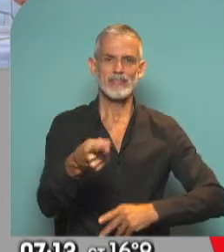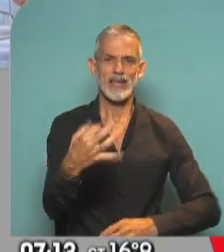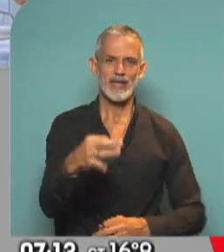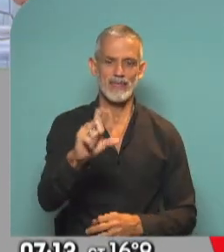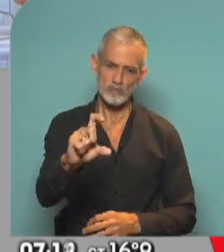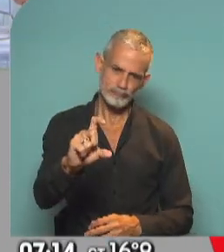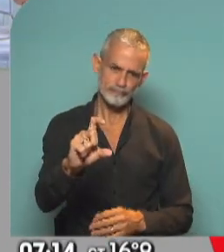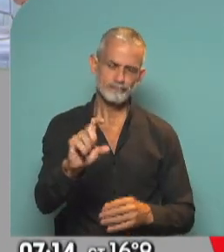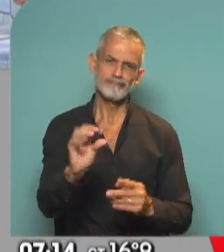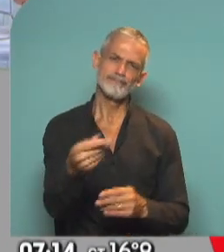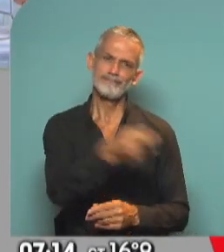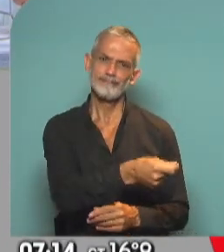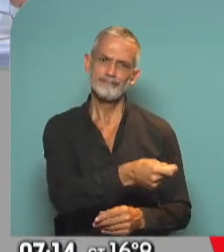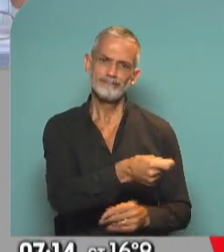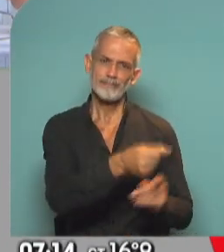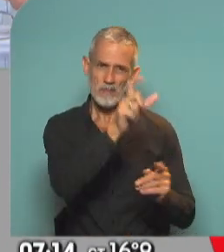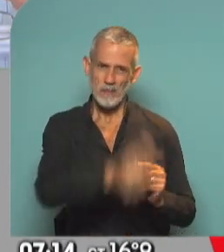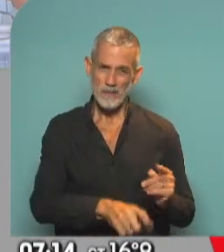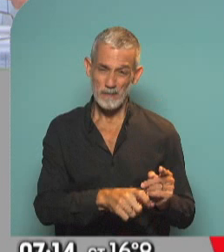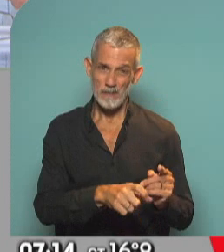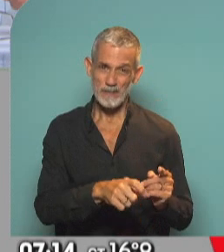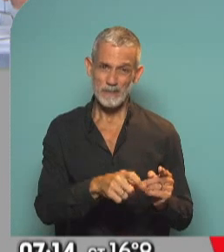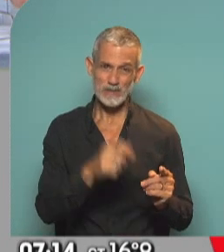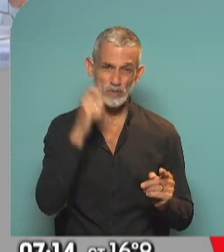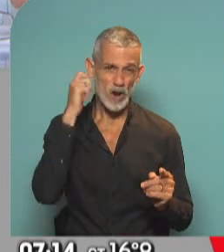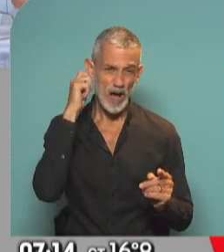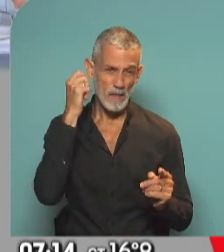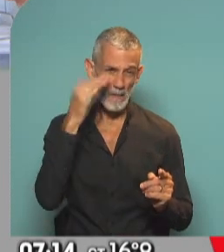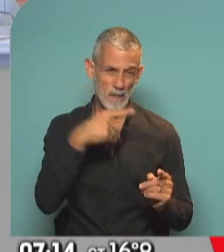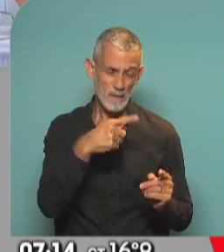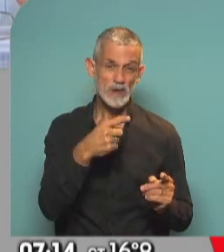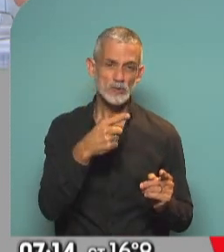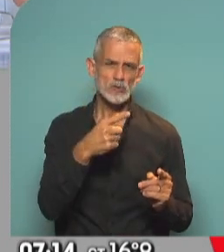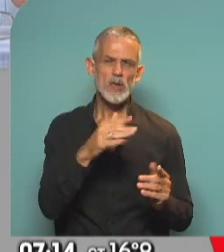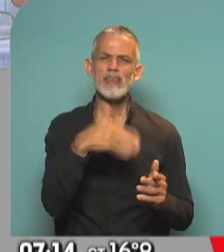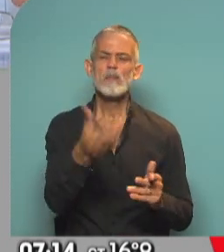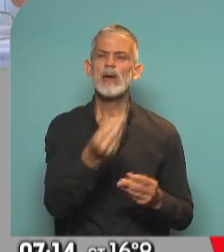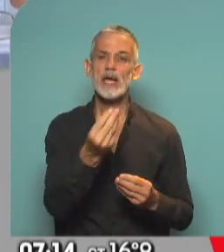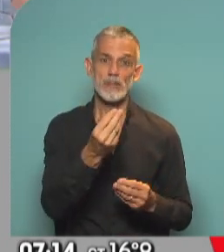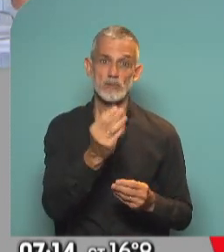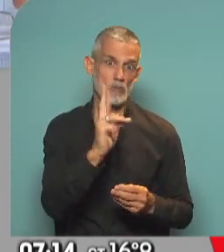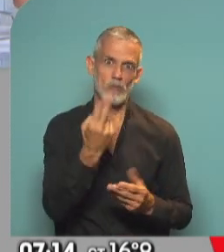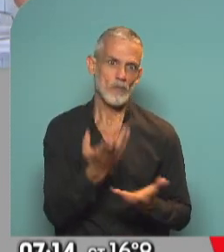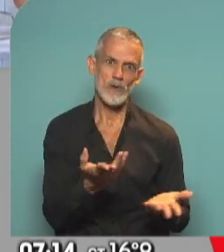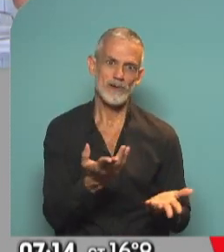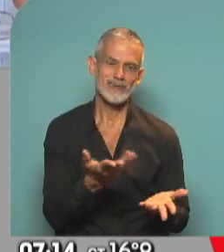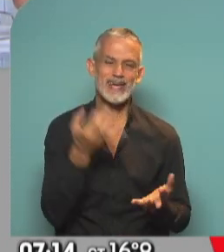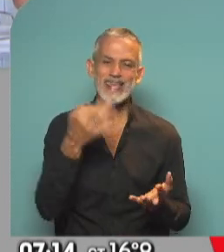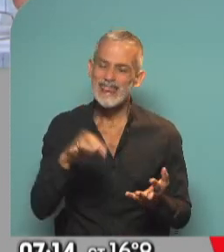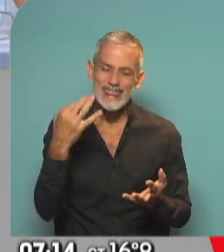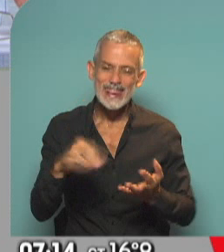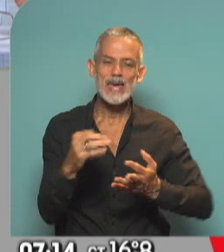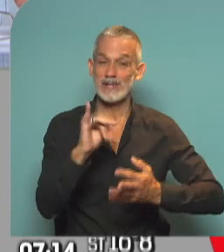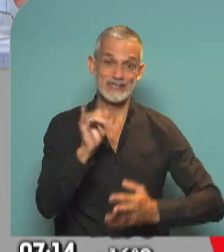darle esta sustancia al paciente y la consecuencia posterior, directa o indirecta, fue la muerte, necesariamente tiene que